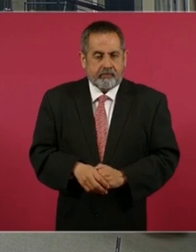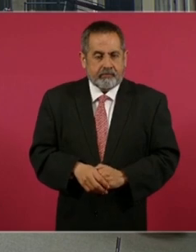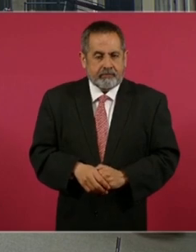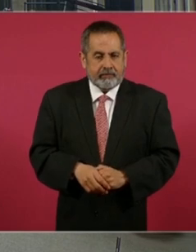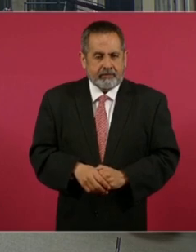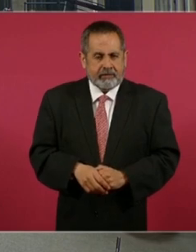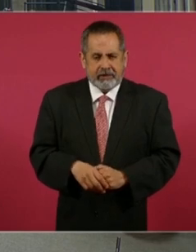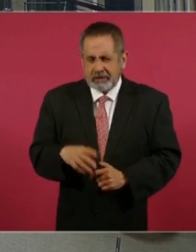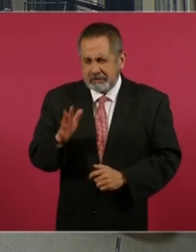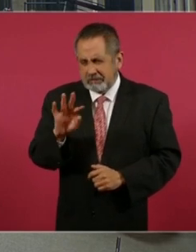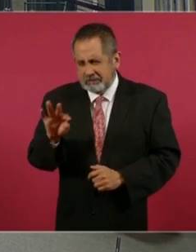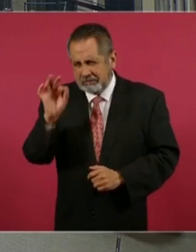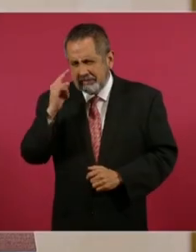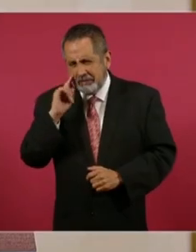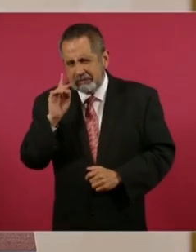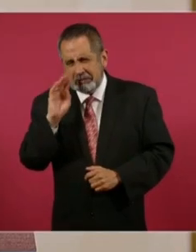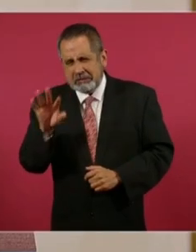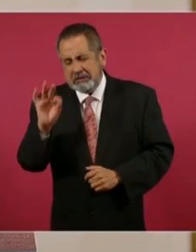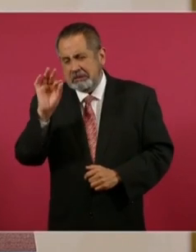A lo mejor sí tienen alguna.